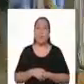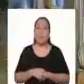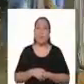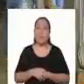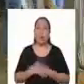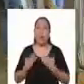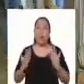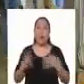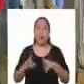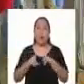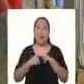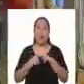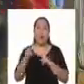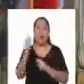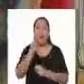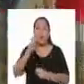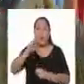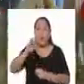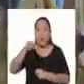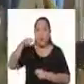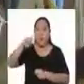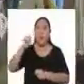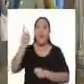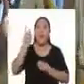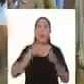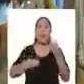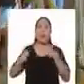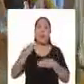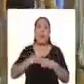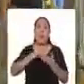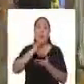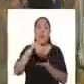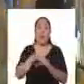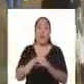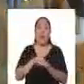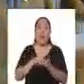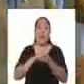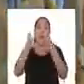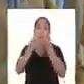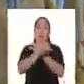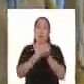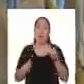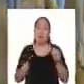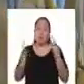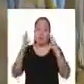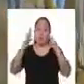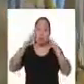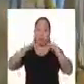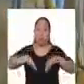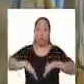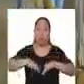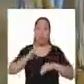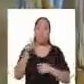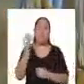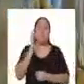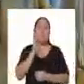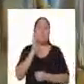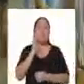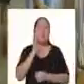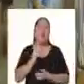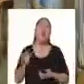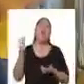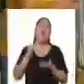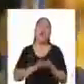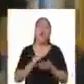A inicios del siglo XX, este primer mercado central fue demolido, principalmente por insalubre, y fue